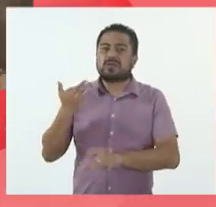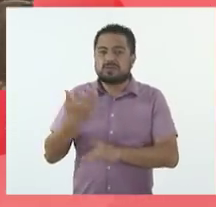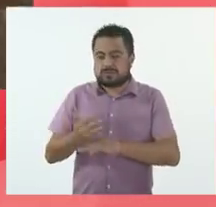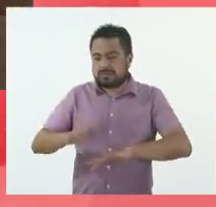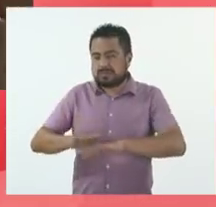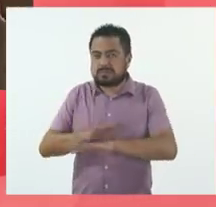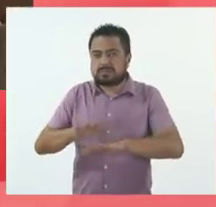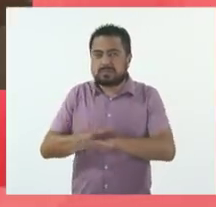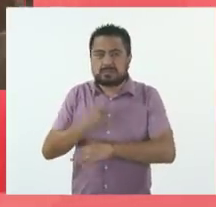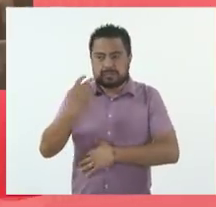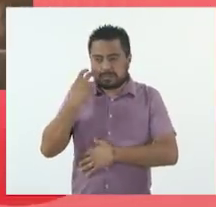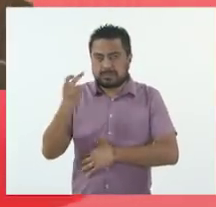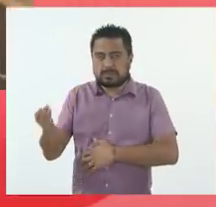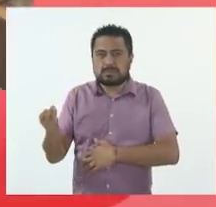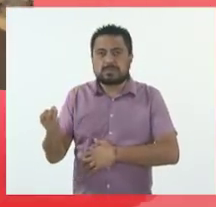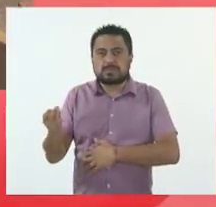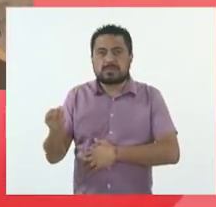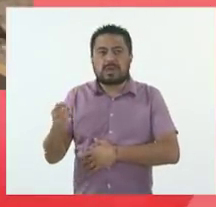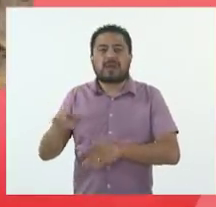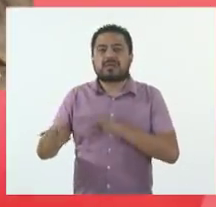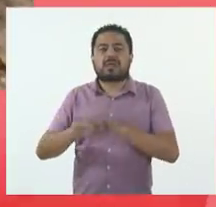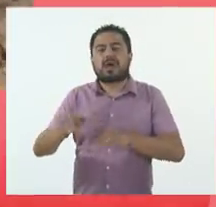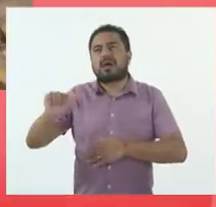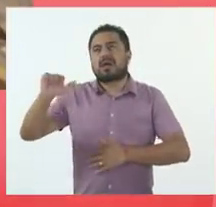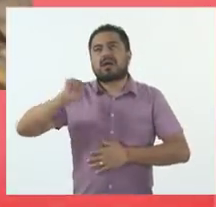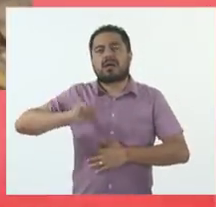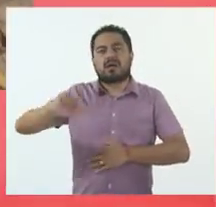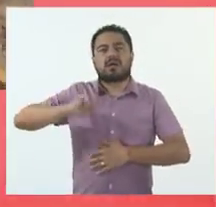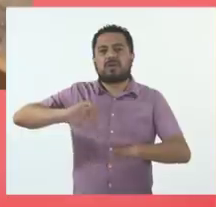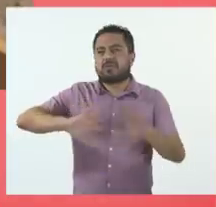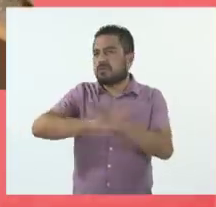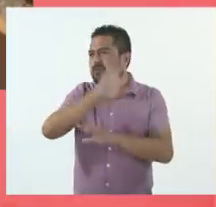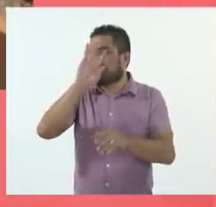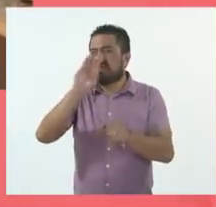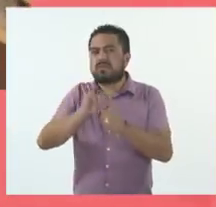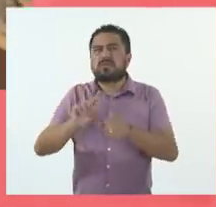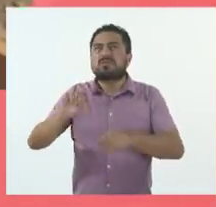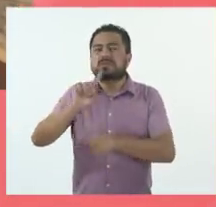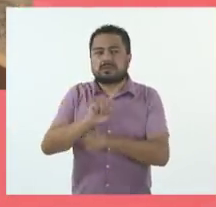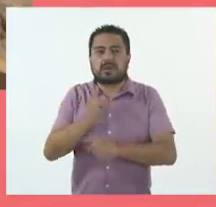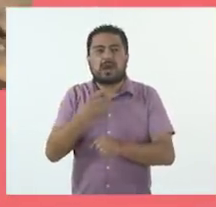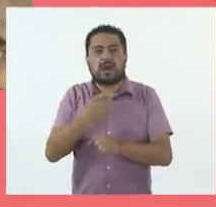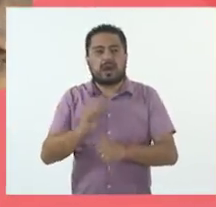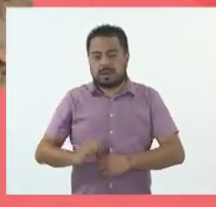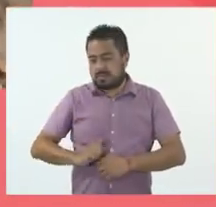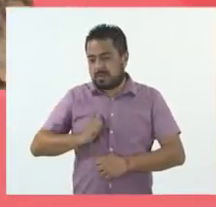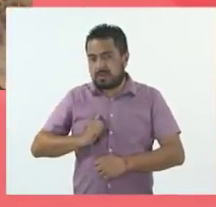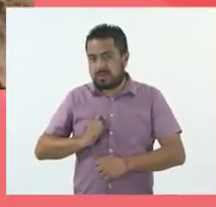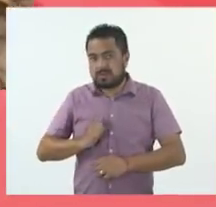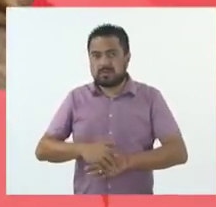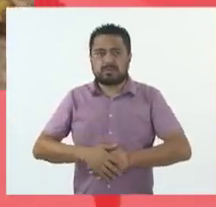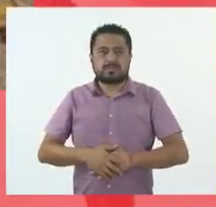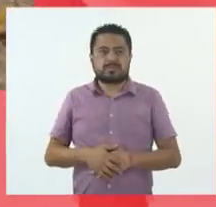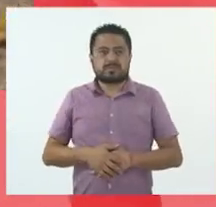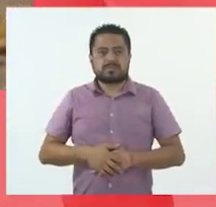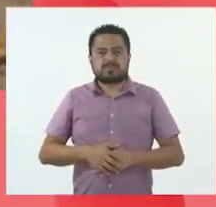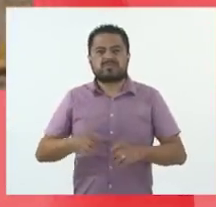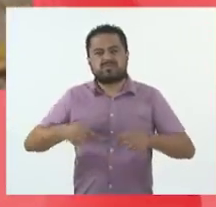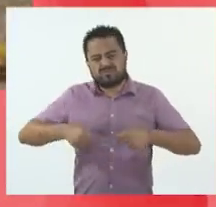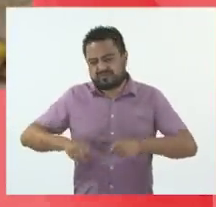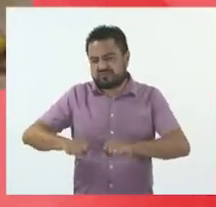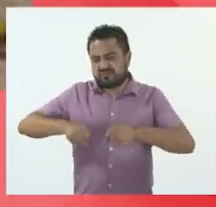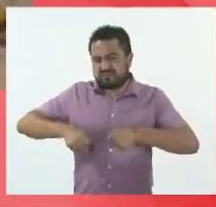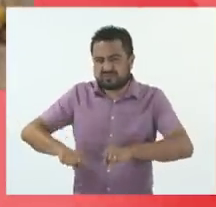pero ahora no. Este es el trabajo que antes, todo vía progreso, que ahora es vía progreso. Tallábamos